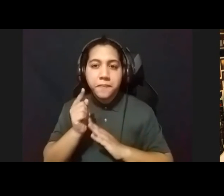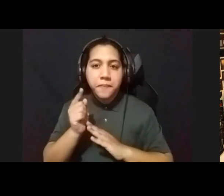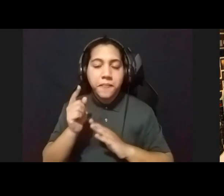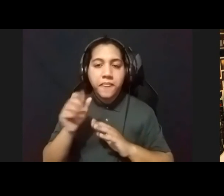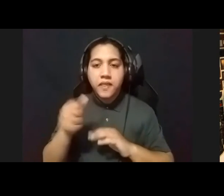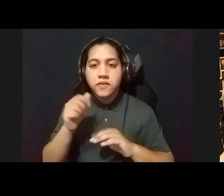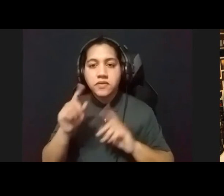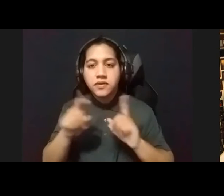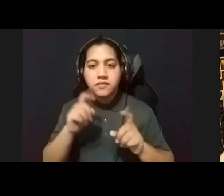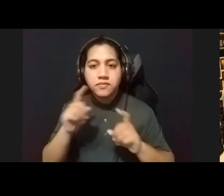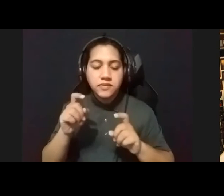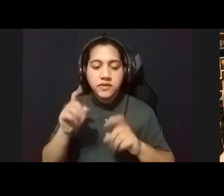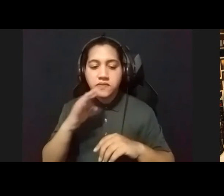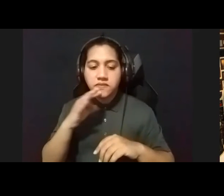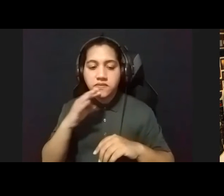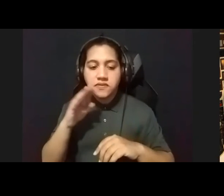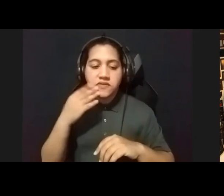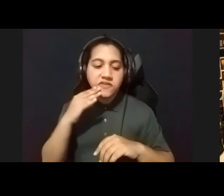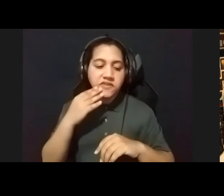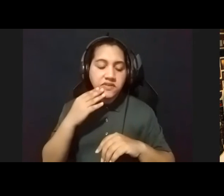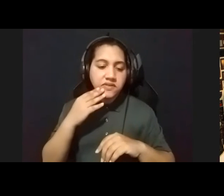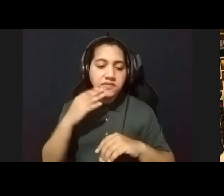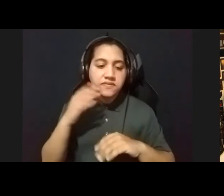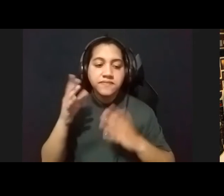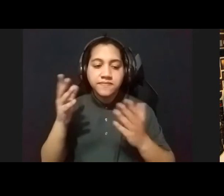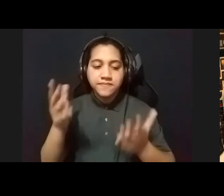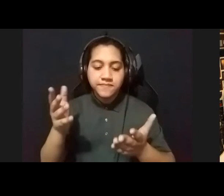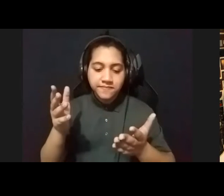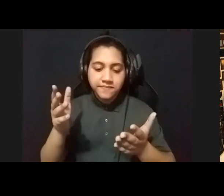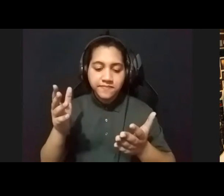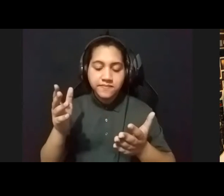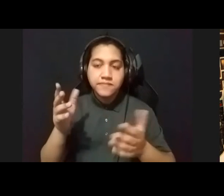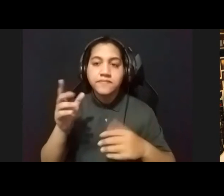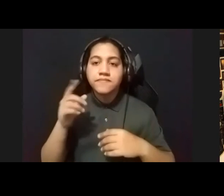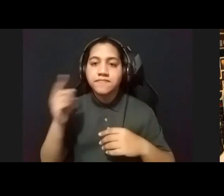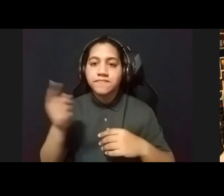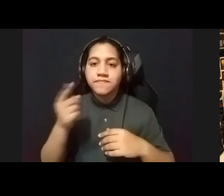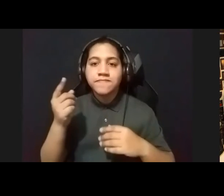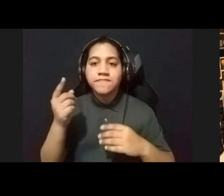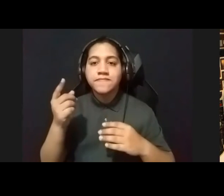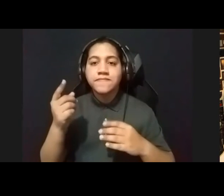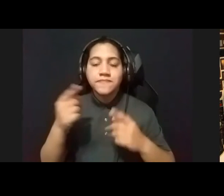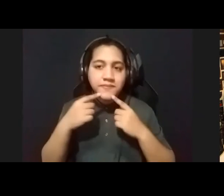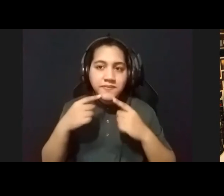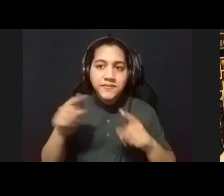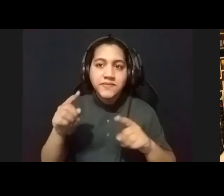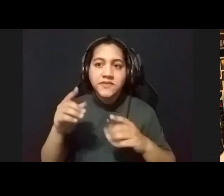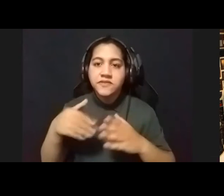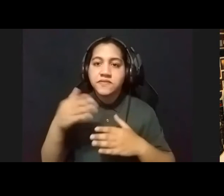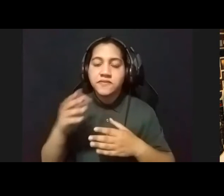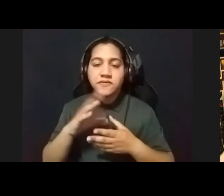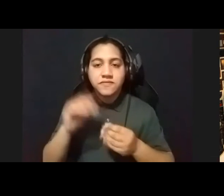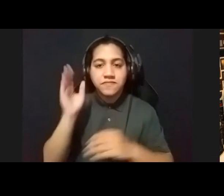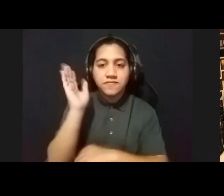otra pregunta o comentario en Facebook. Mientras tanto, como siempre, anunciamos la próxima charla que